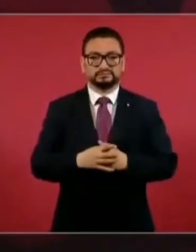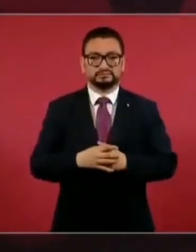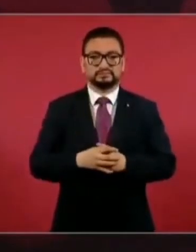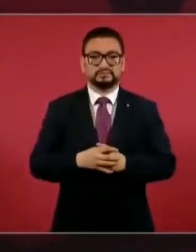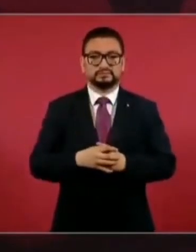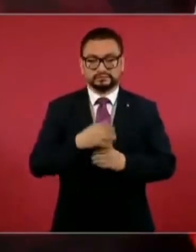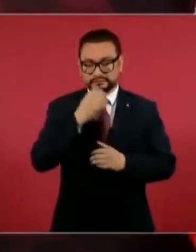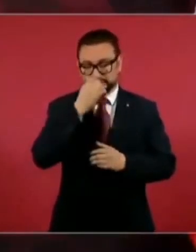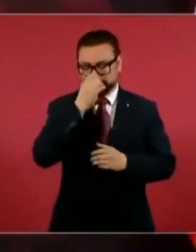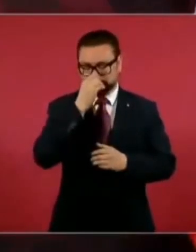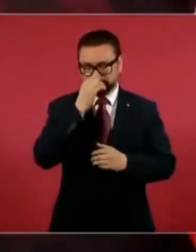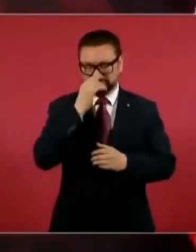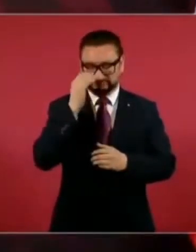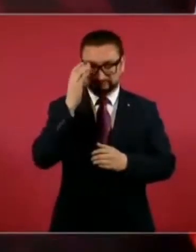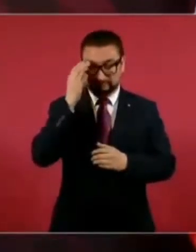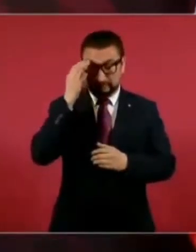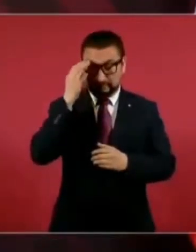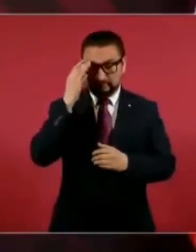¿Quién